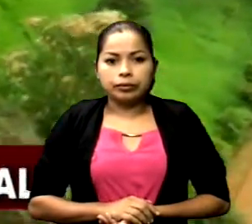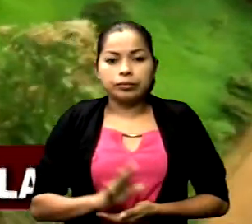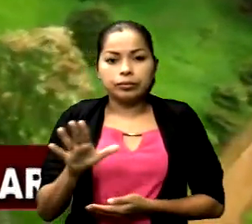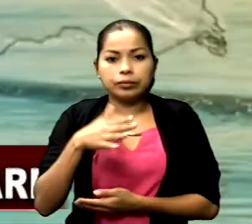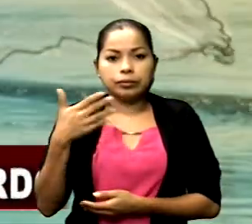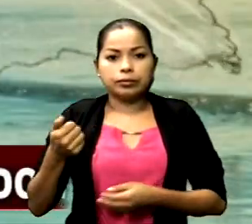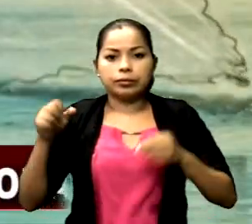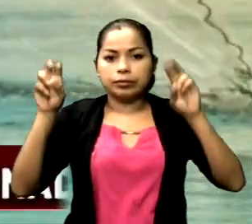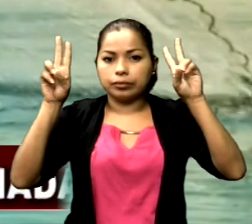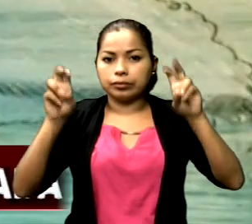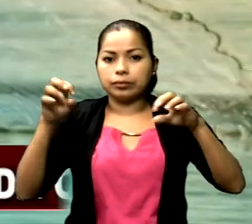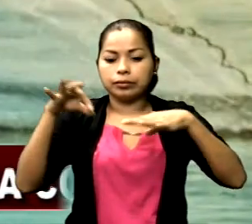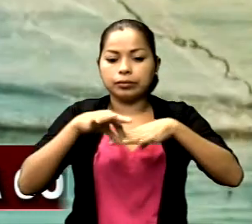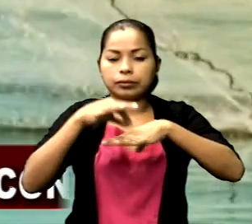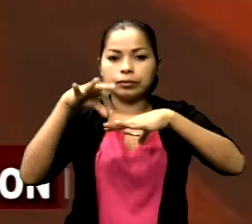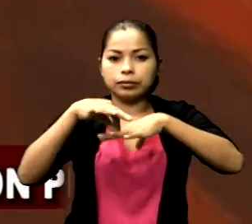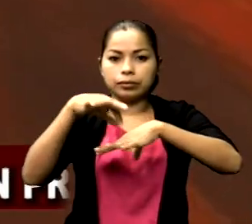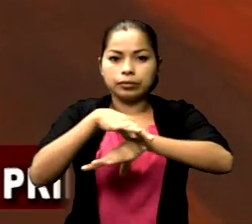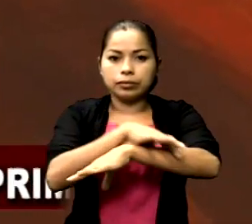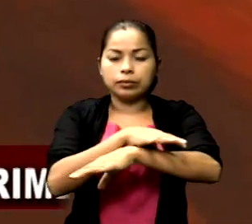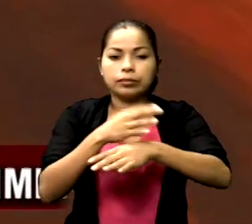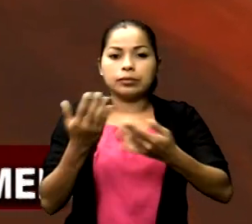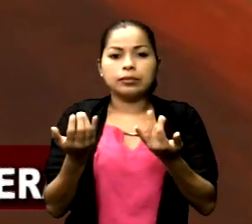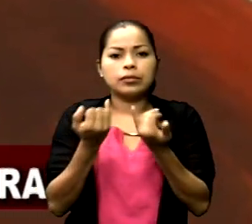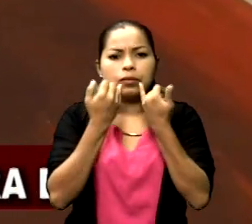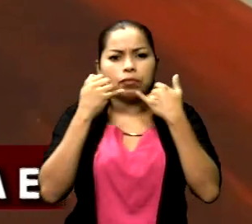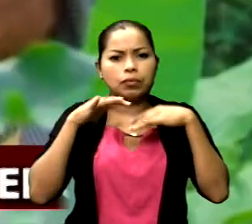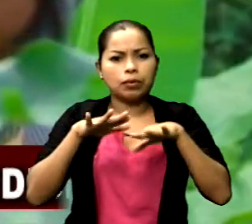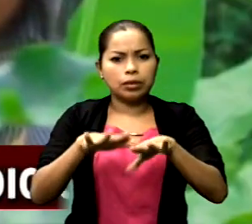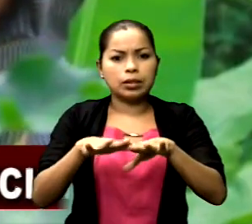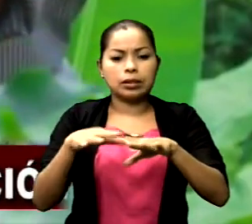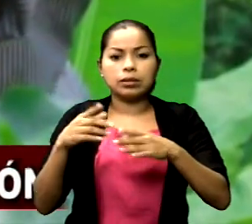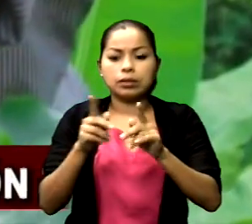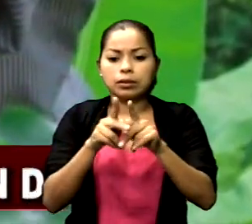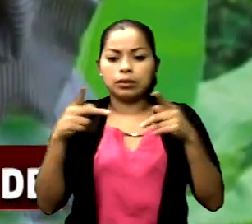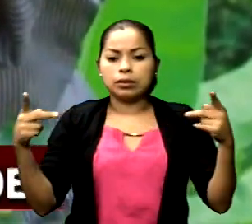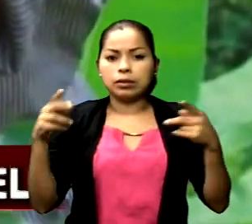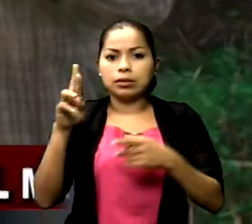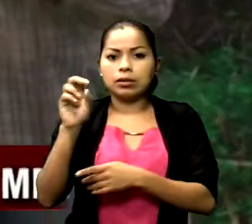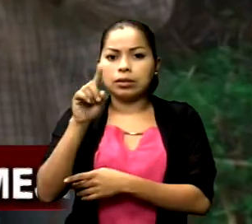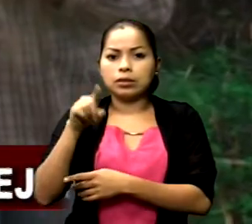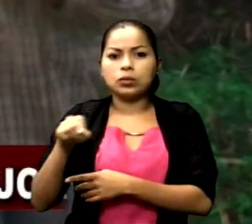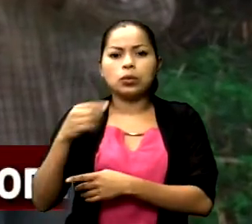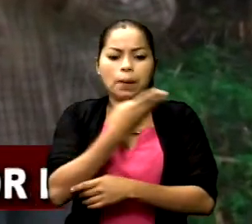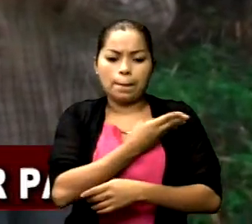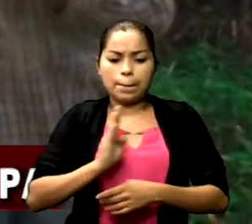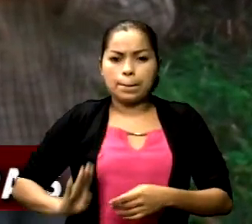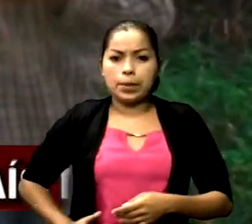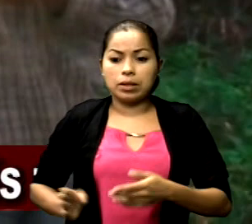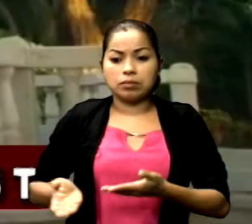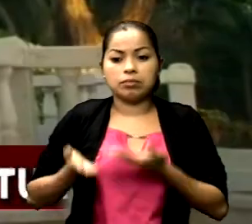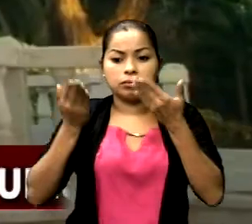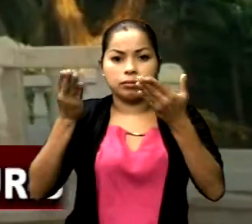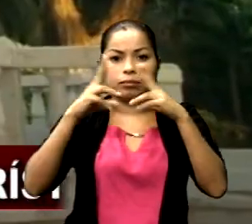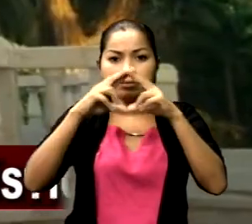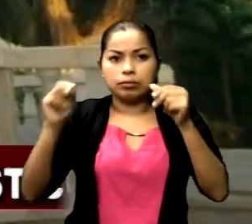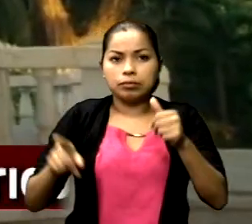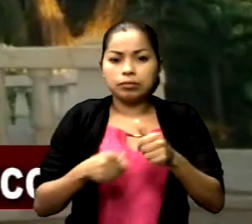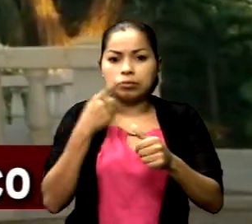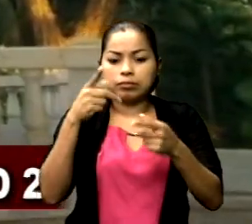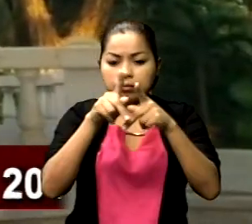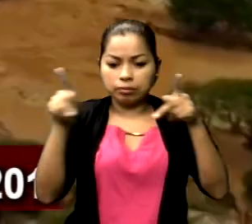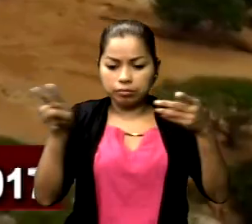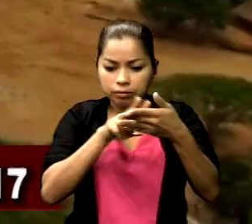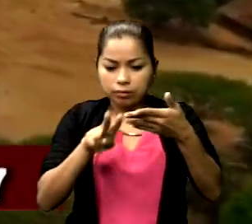En otro tema, la compañera Rosario Murillo resaltó que el diario La Razón de España otorgó a Nicaragua la primera edición